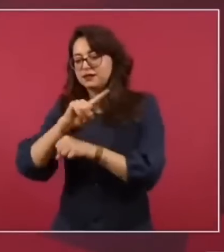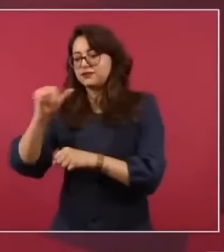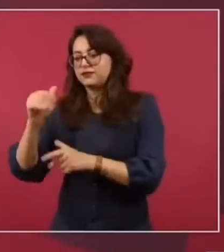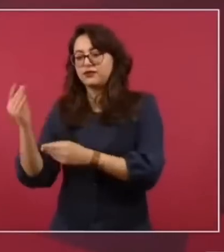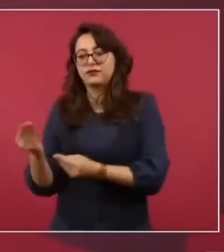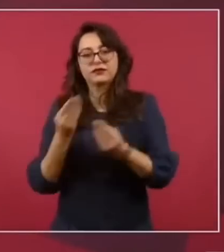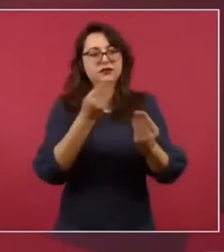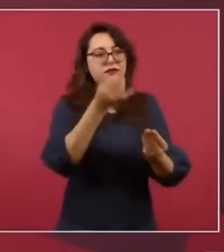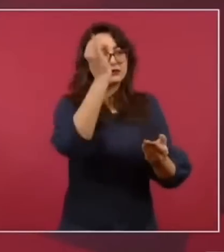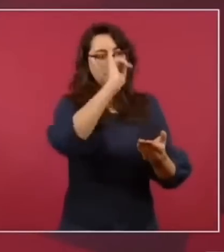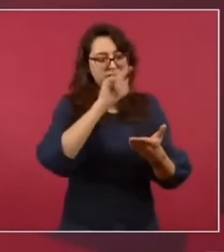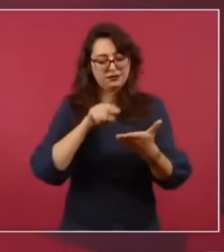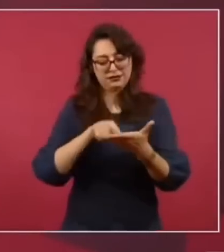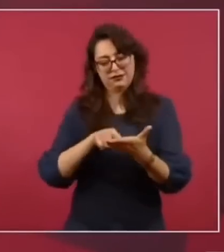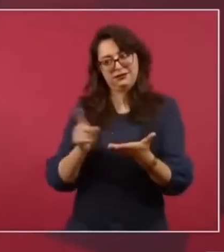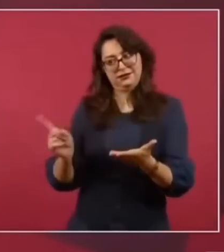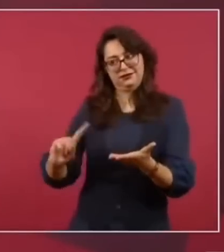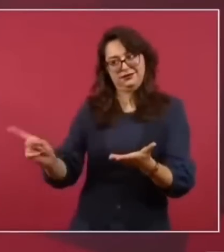ahí ya no pasa.